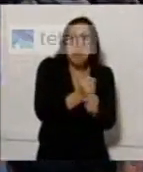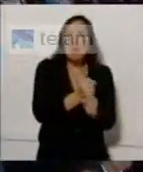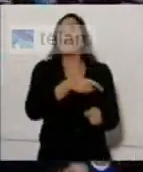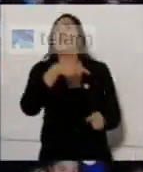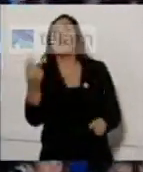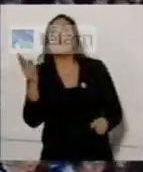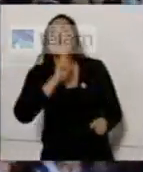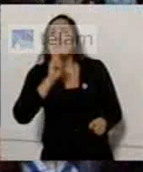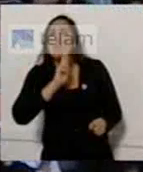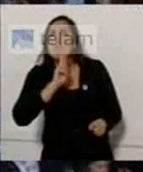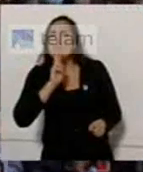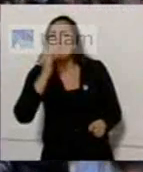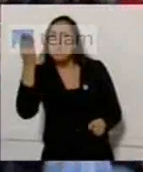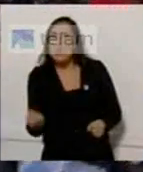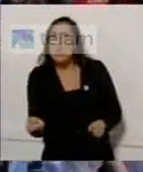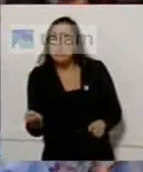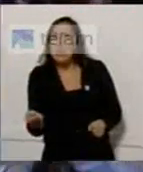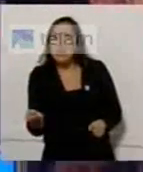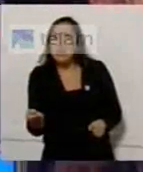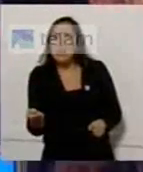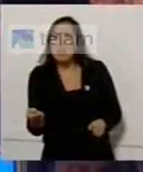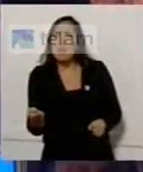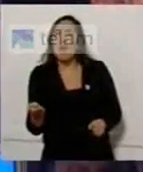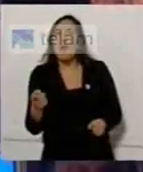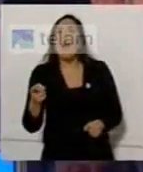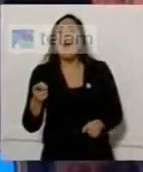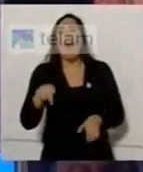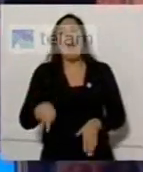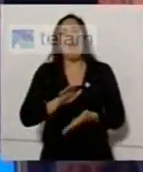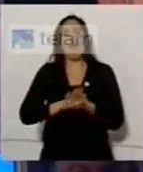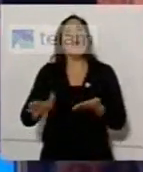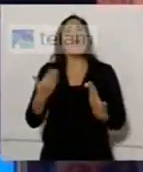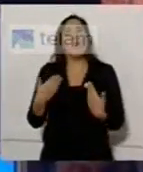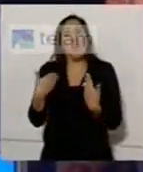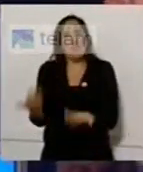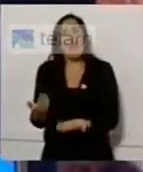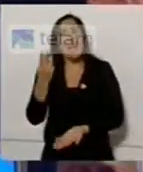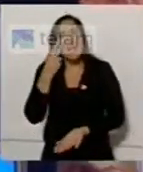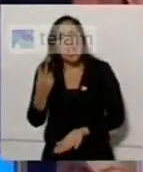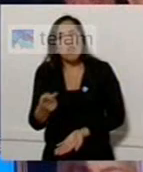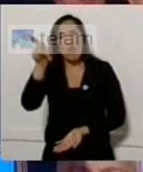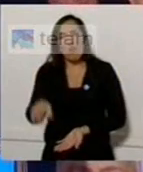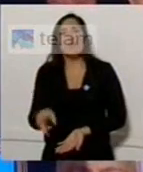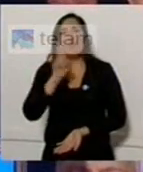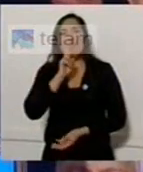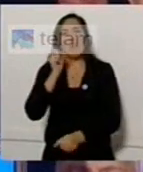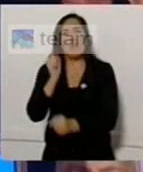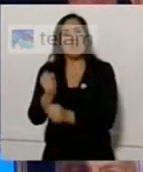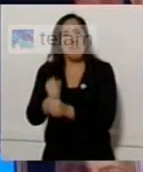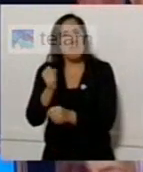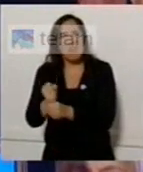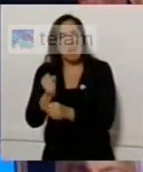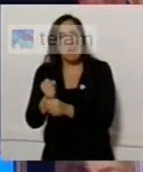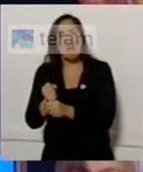mujer que luego del reconocimiento del trabajo de los empleados